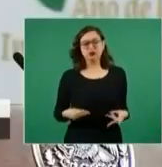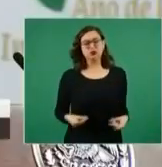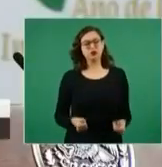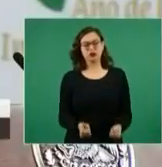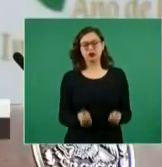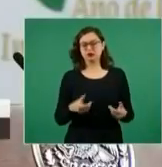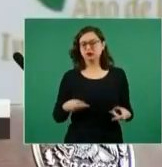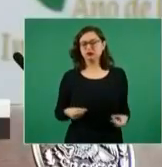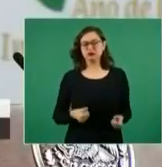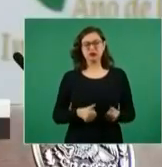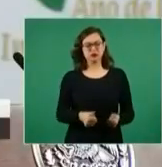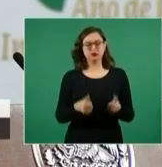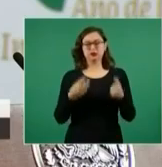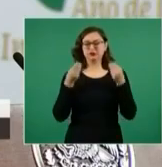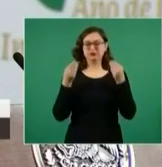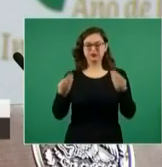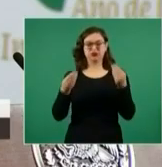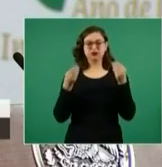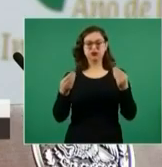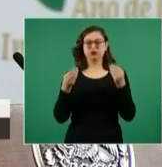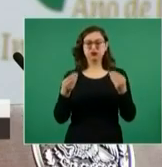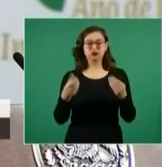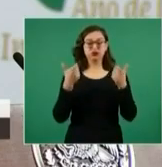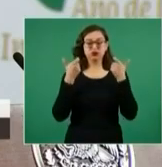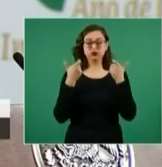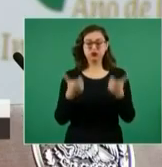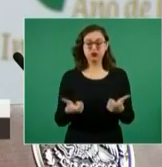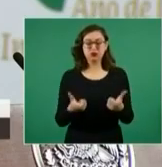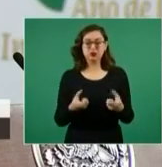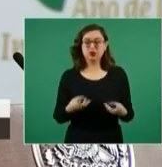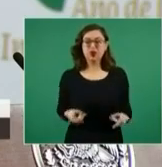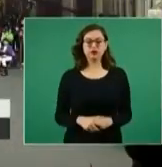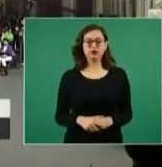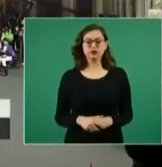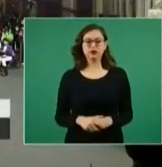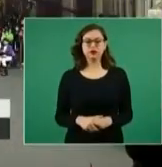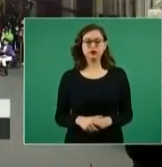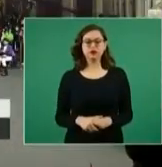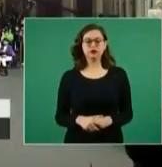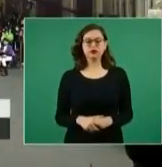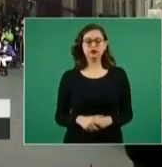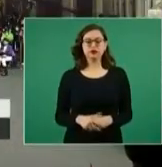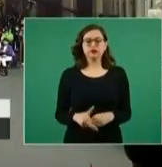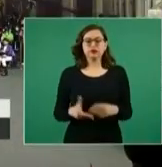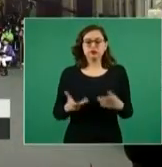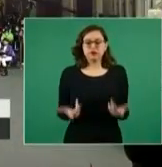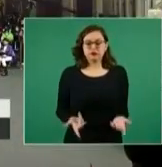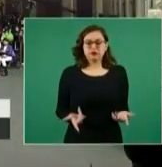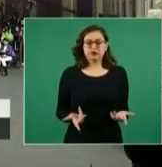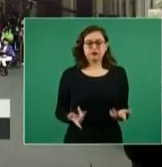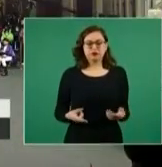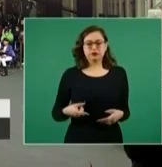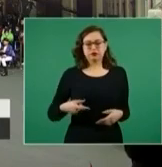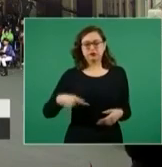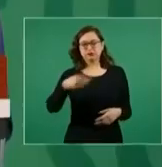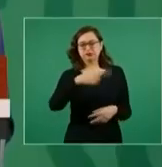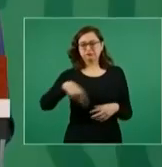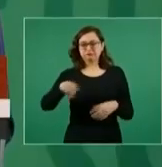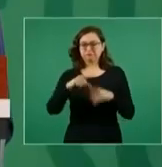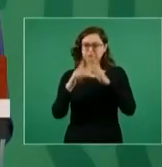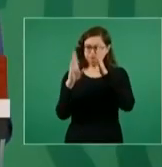celulares intervenidos durante la gestión de Peña Nieto fueron 15,000, hay que recordarlo. 15,000. Entre ellos, madre, efectivamente,